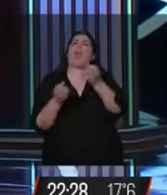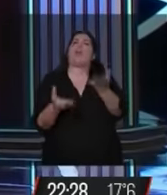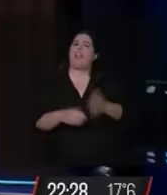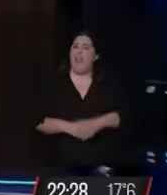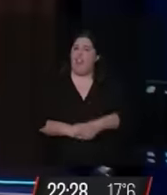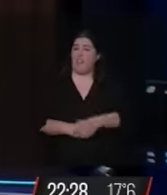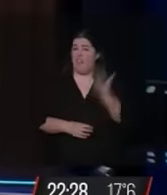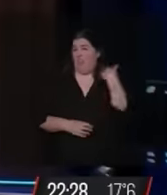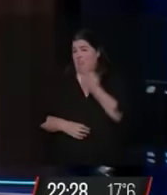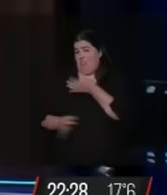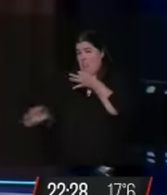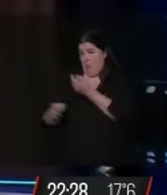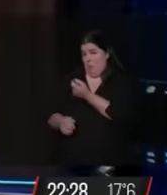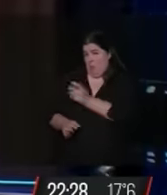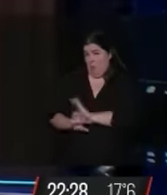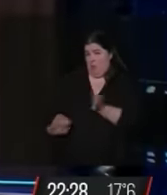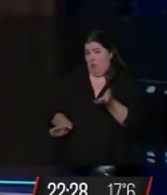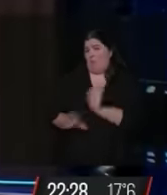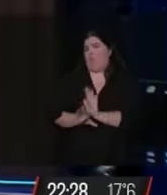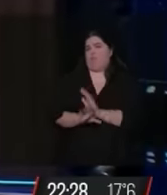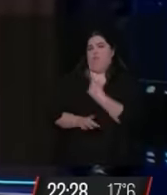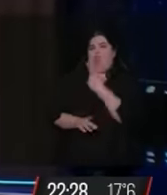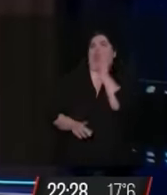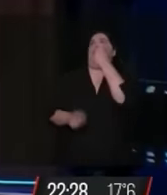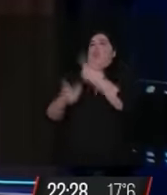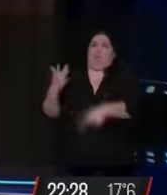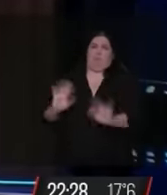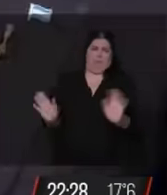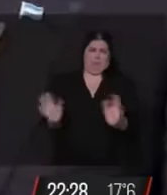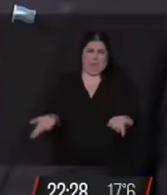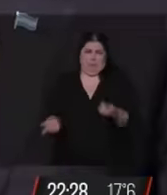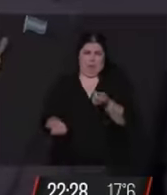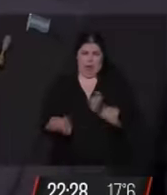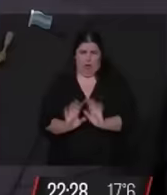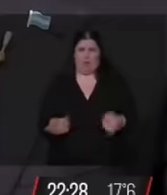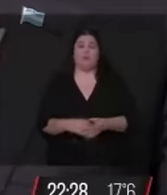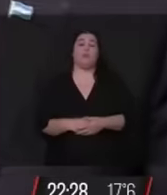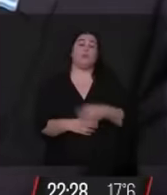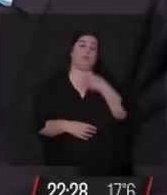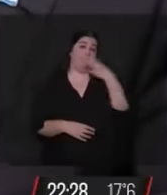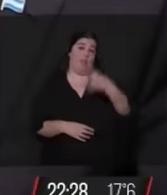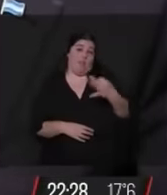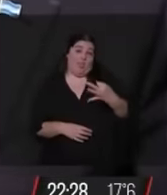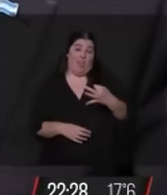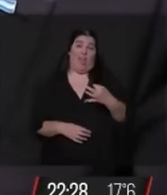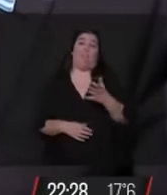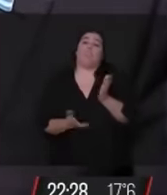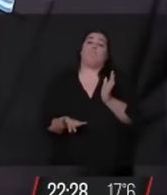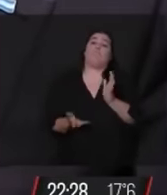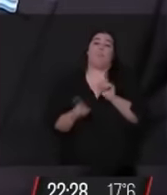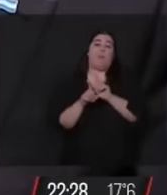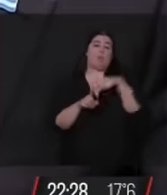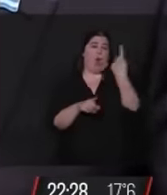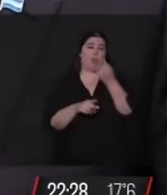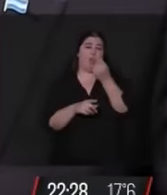Mucho no dialogábamos, porque digamos, o sea, tampoco dialogábamos mucho. Bueno, la verdad es que, al igual que el resto de los presidentes